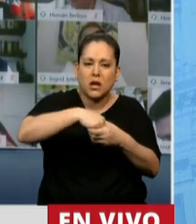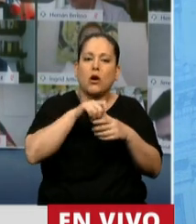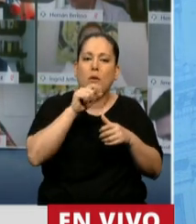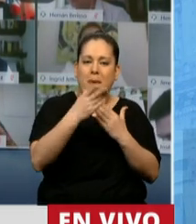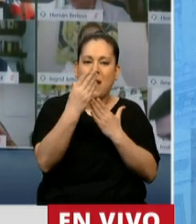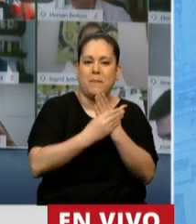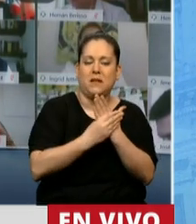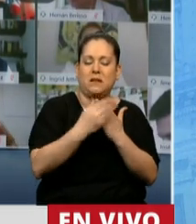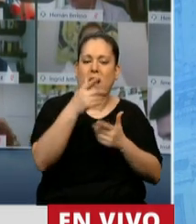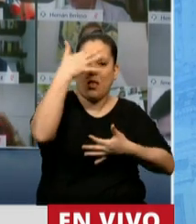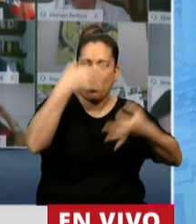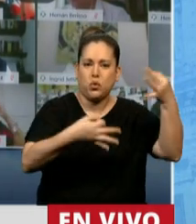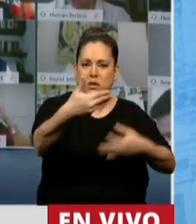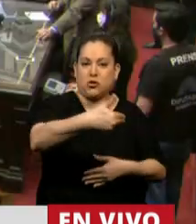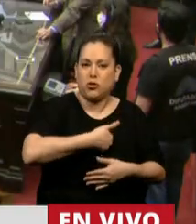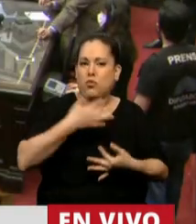de justicia